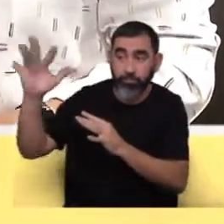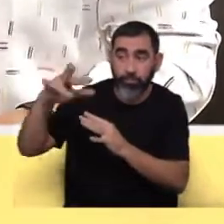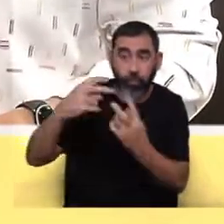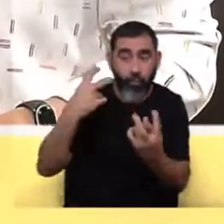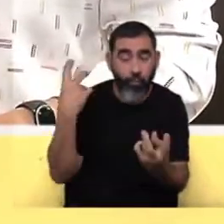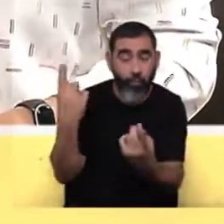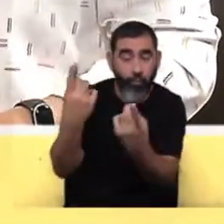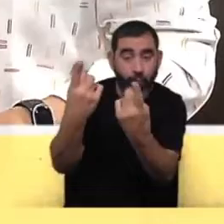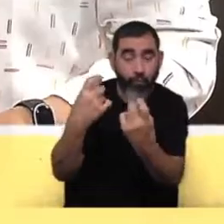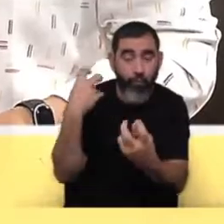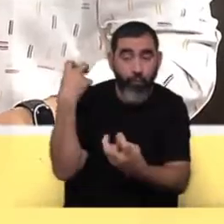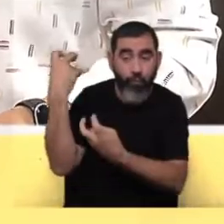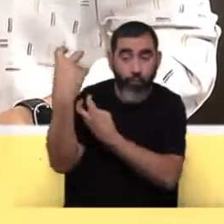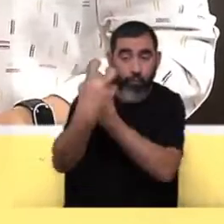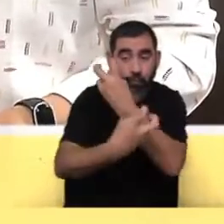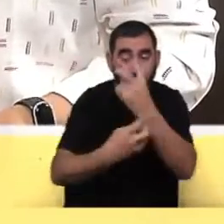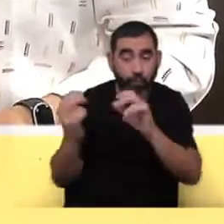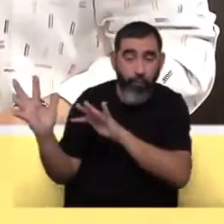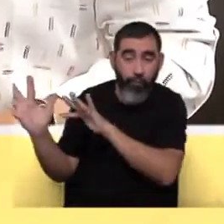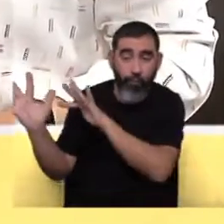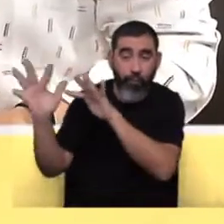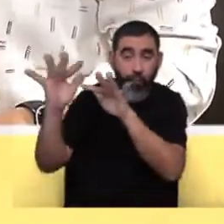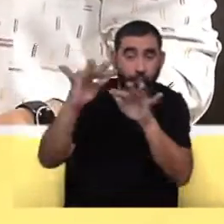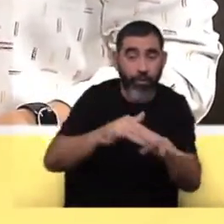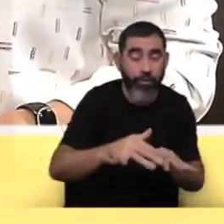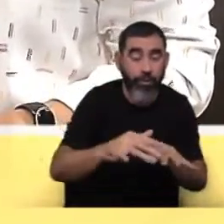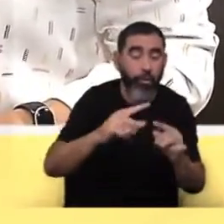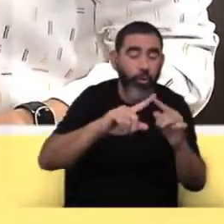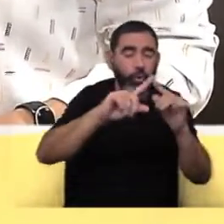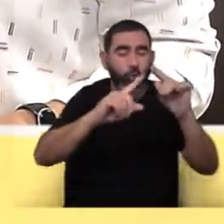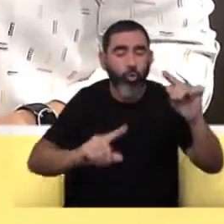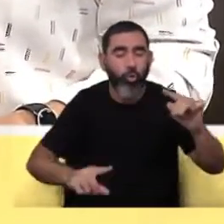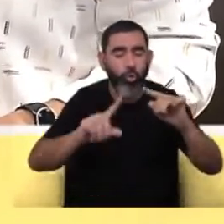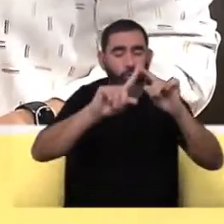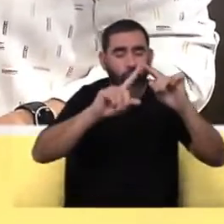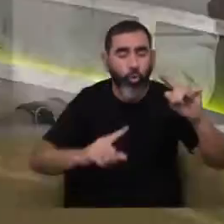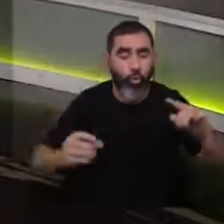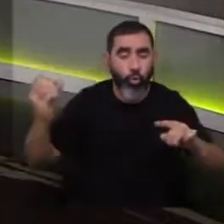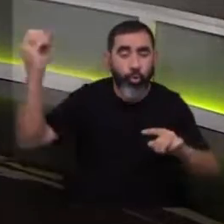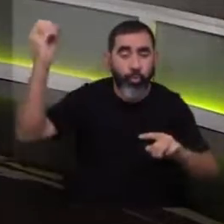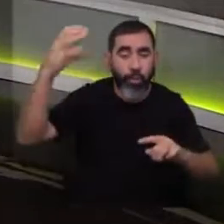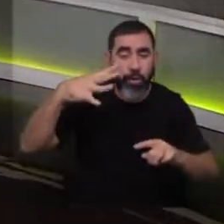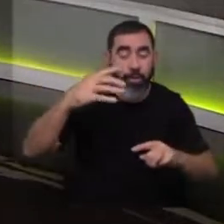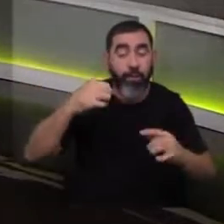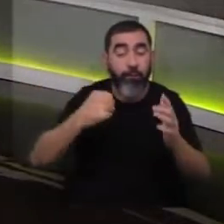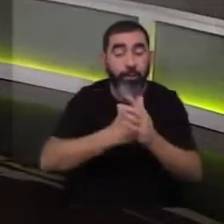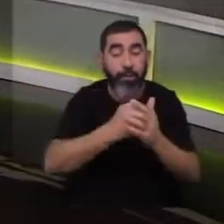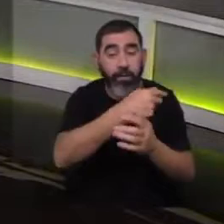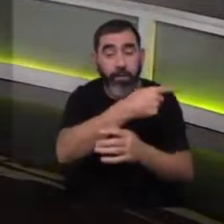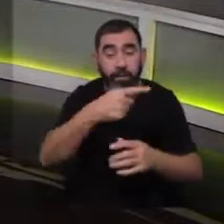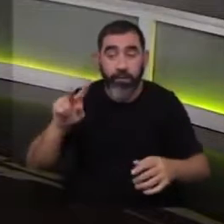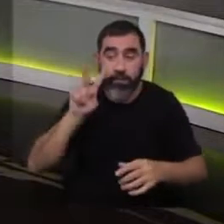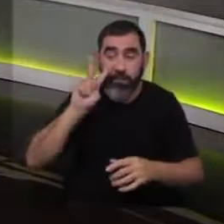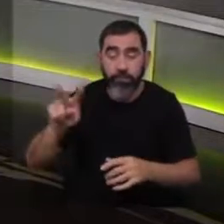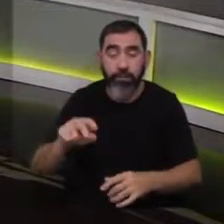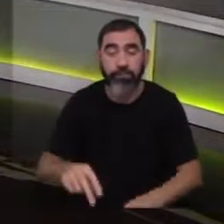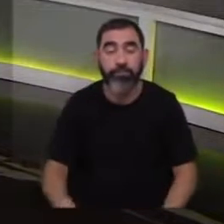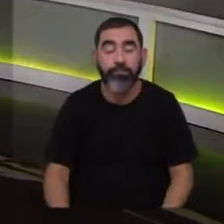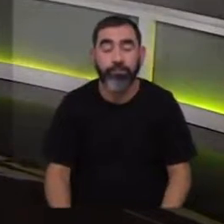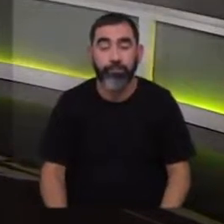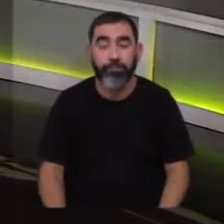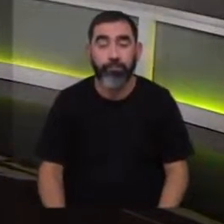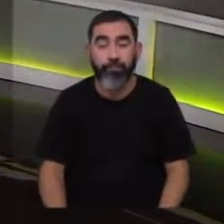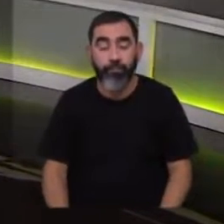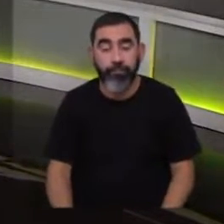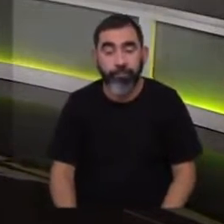intenso? Sucede lo que se llama la tormenta solar, que es lo que vimos este fin de semana en el correlato visual, que son